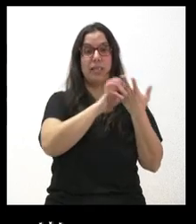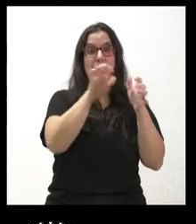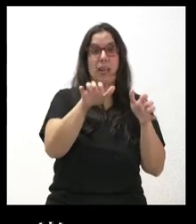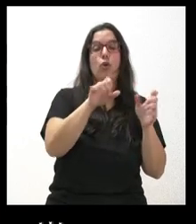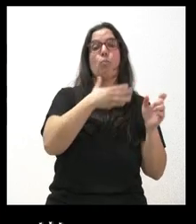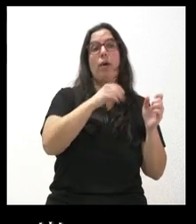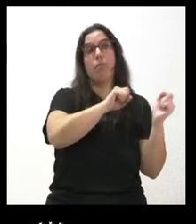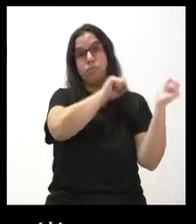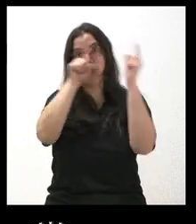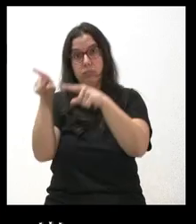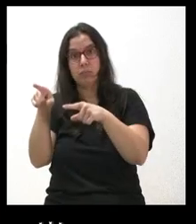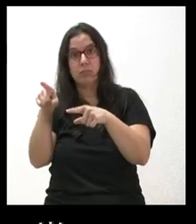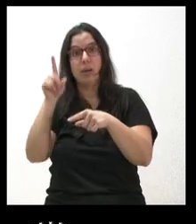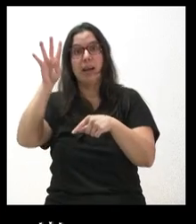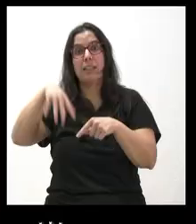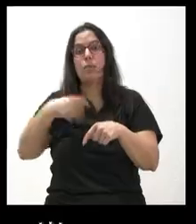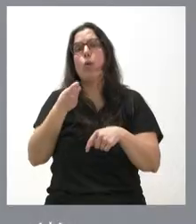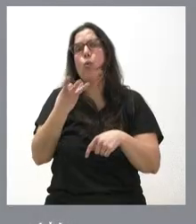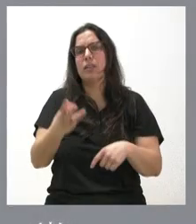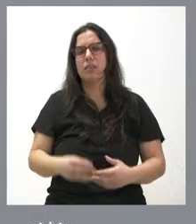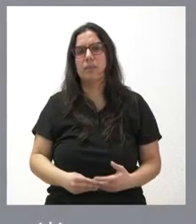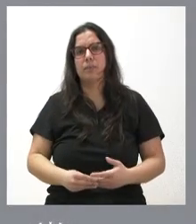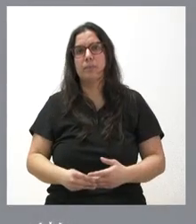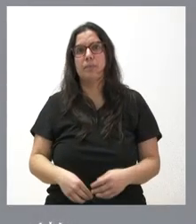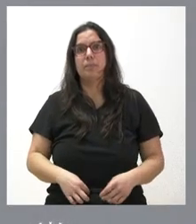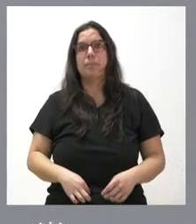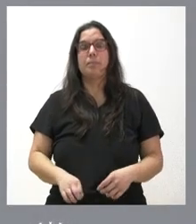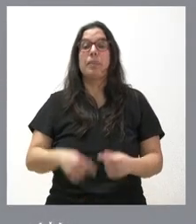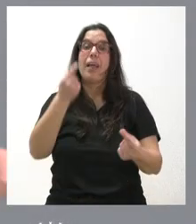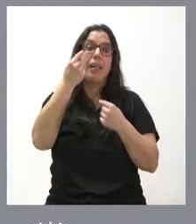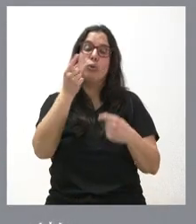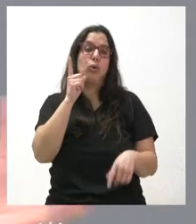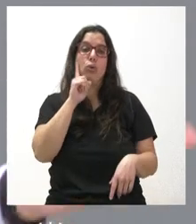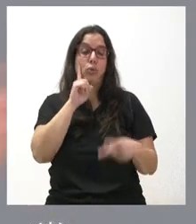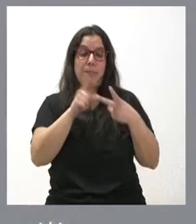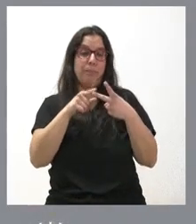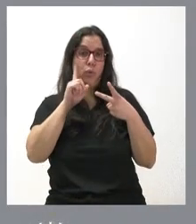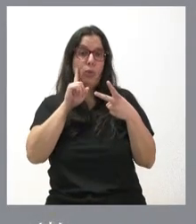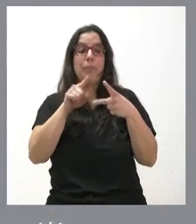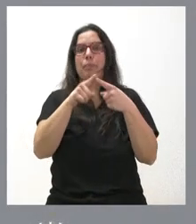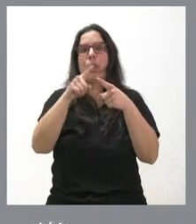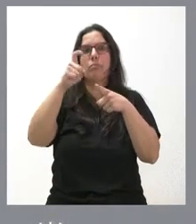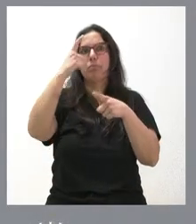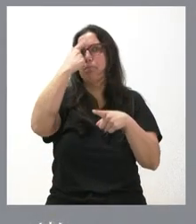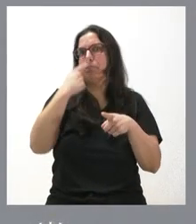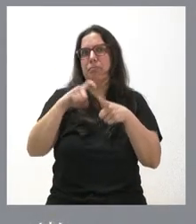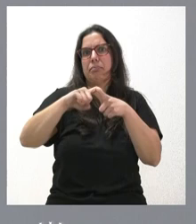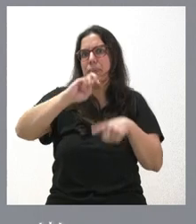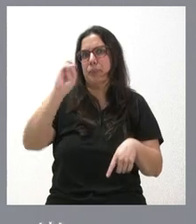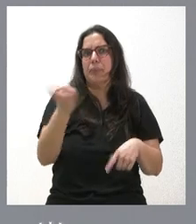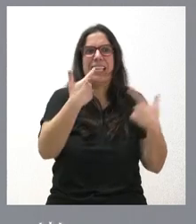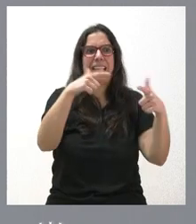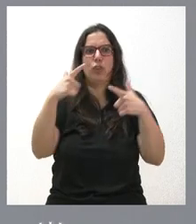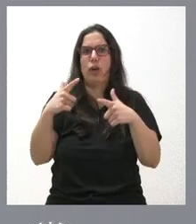podido desplazarse a Cataluña pues no lo tengo este segundo y el primero el perfil es muy diverso son empresas de varios sectores